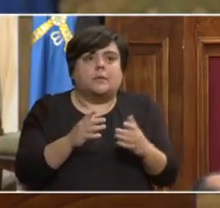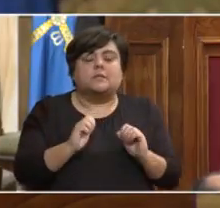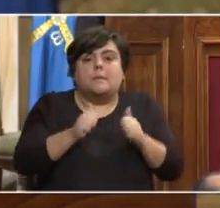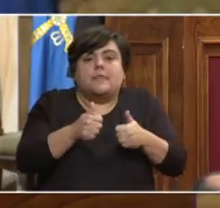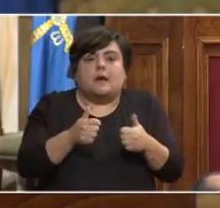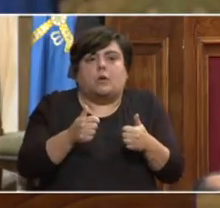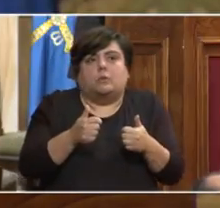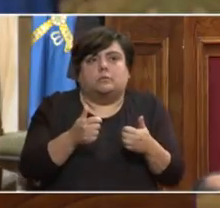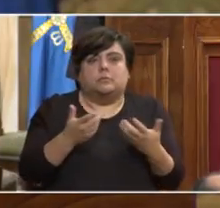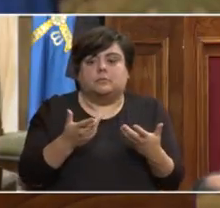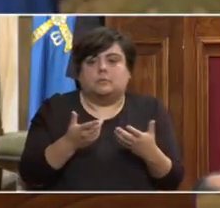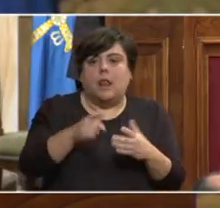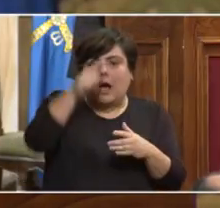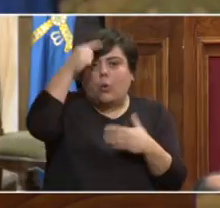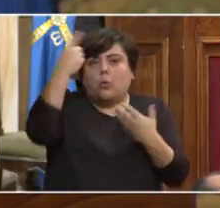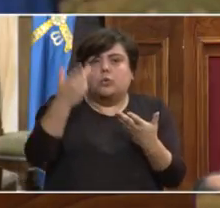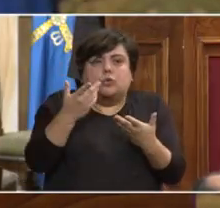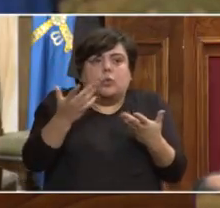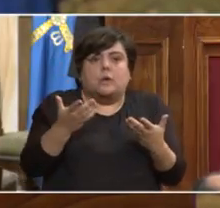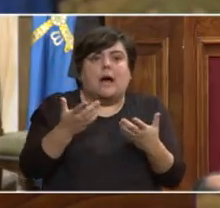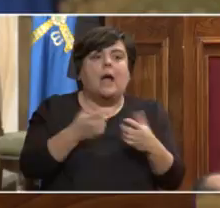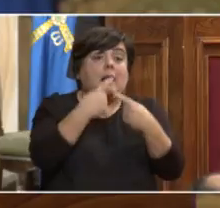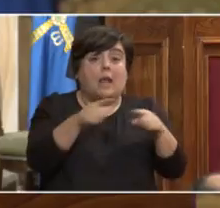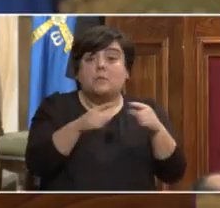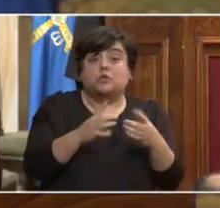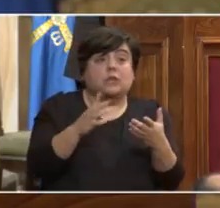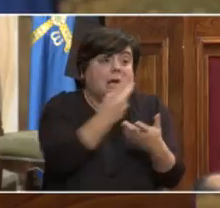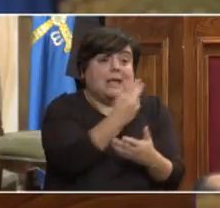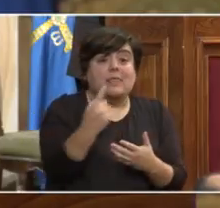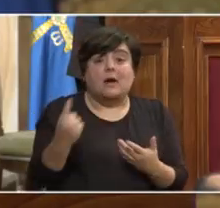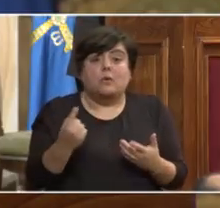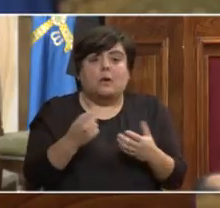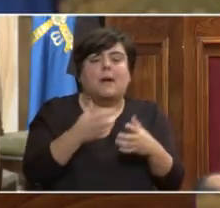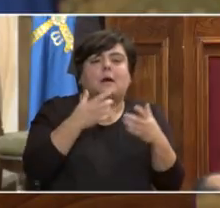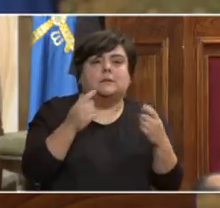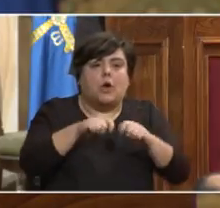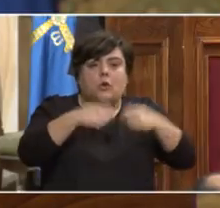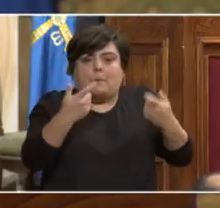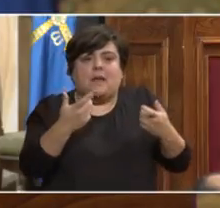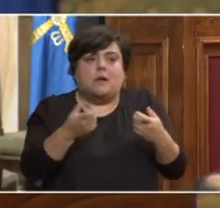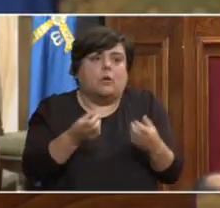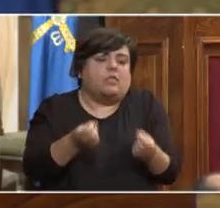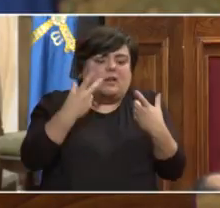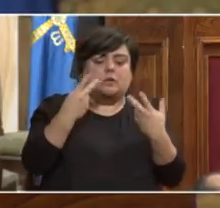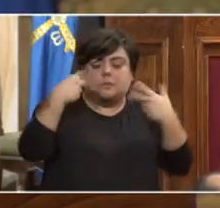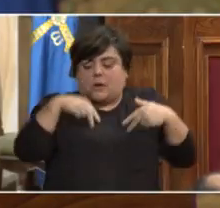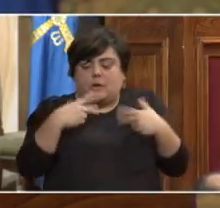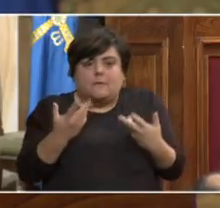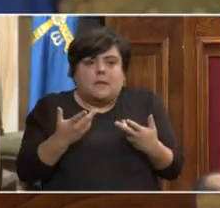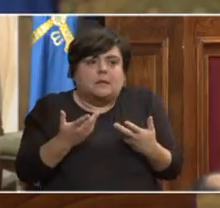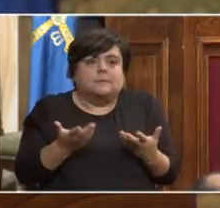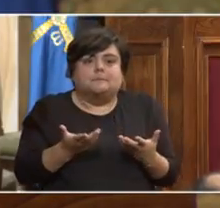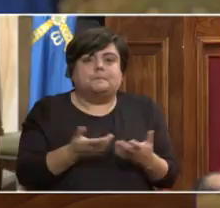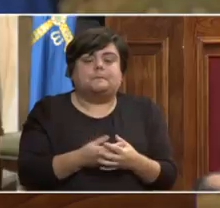toda su mitología de pompa y boato, se presentan en cada recital para deshacerlo, reventarlo y lanzarnos a la cara nuestros propios juicios, prejuicios y